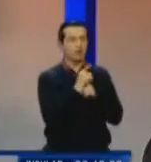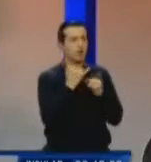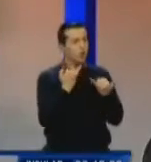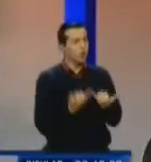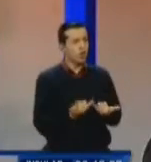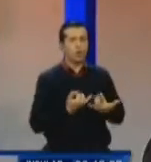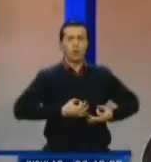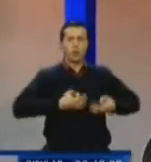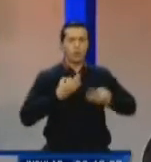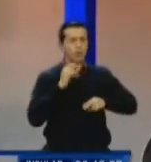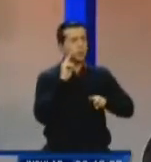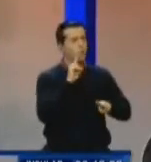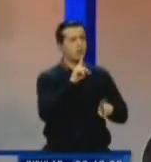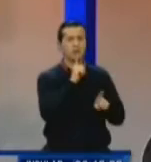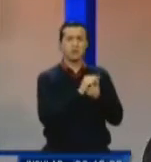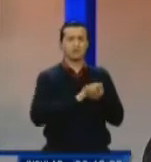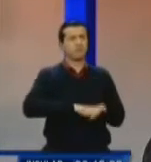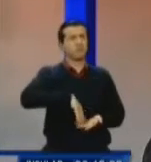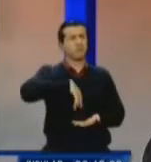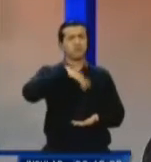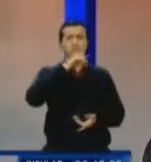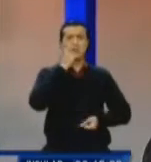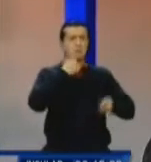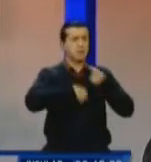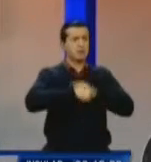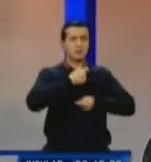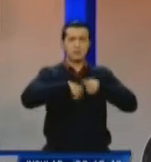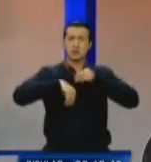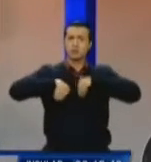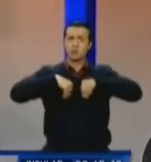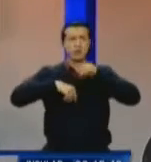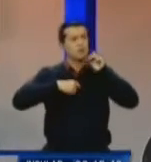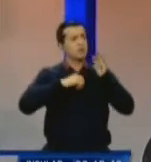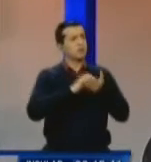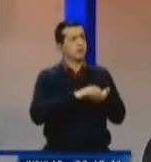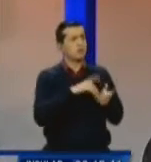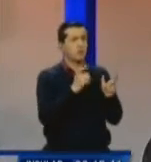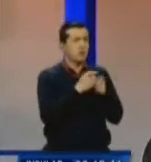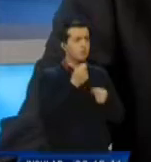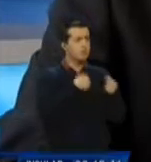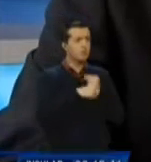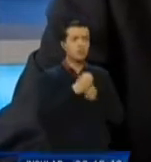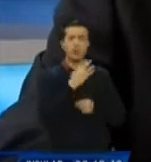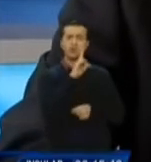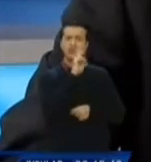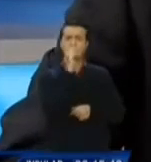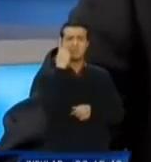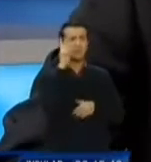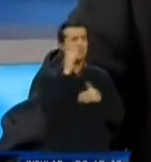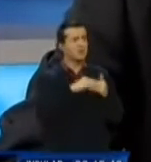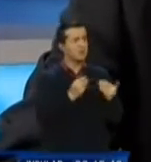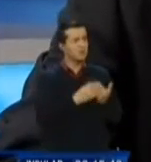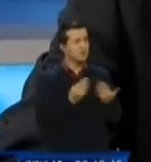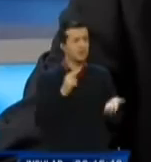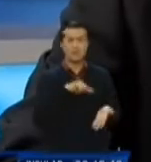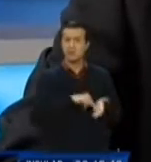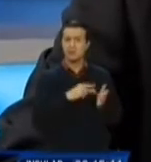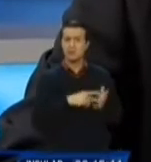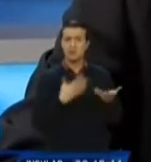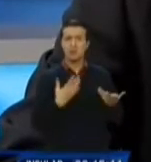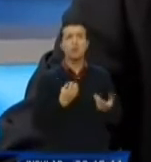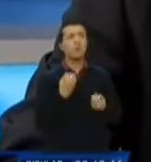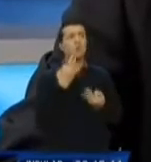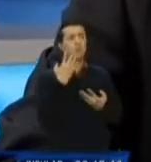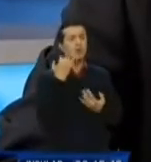es de acuerdo a lo que estás diciendo un incremento de venta a los supermercados de los pequeñitos en 300 millones de dólares esto significa que llega a